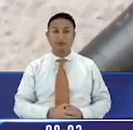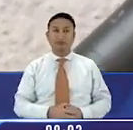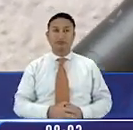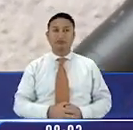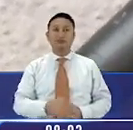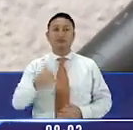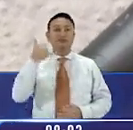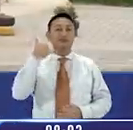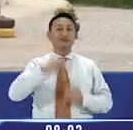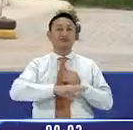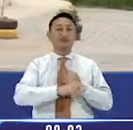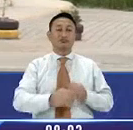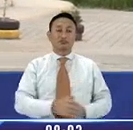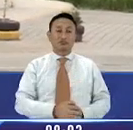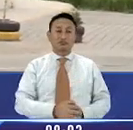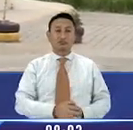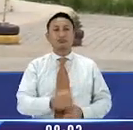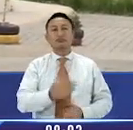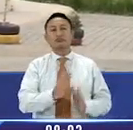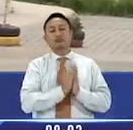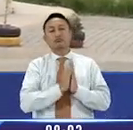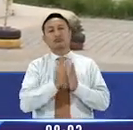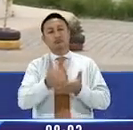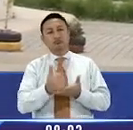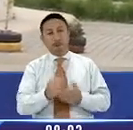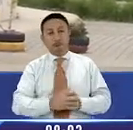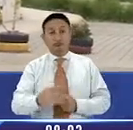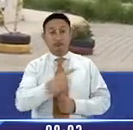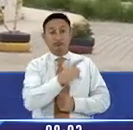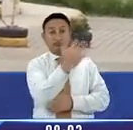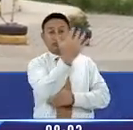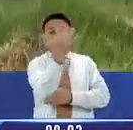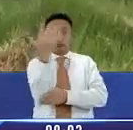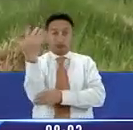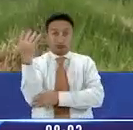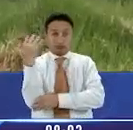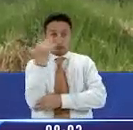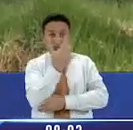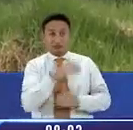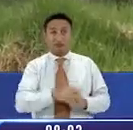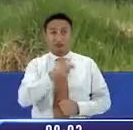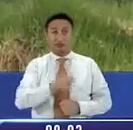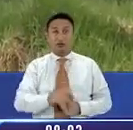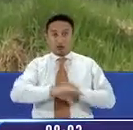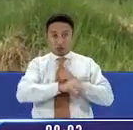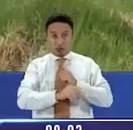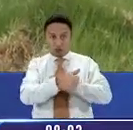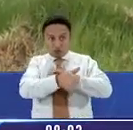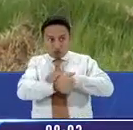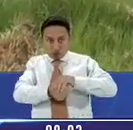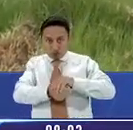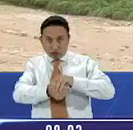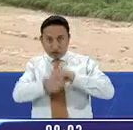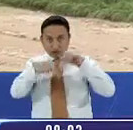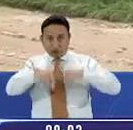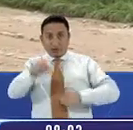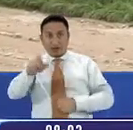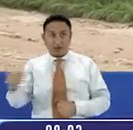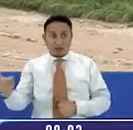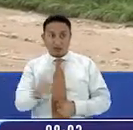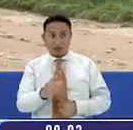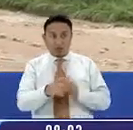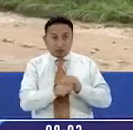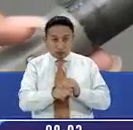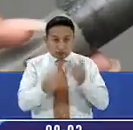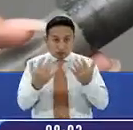Roban los celulares. Piden solución a este bosque porque es donde se resguardan los antisociales para asaltar a los moradores